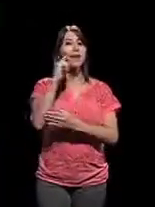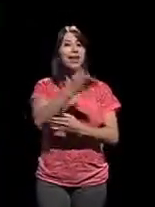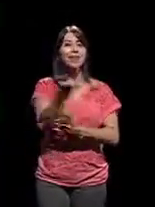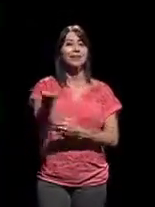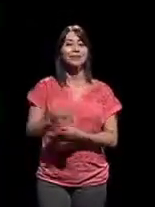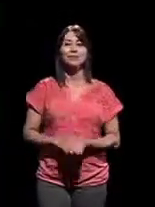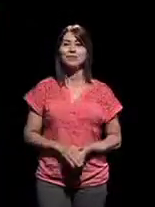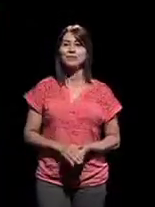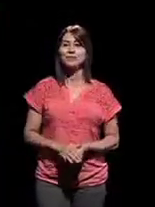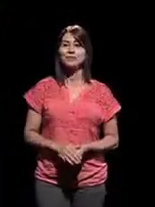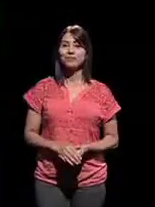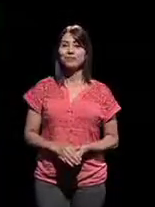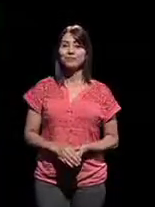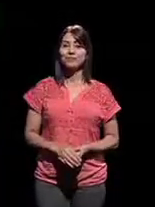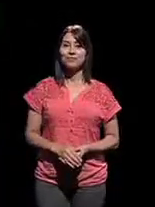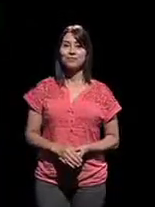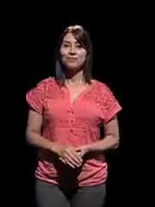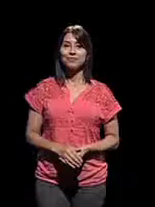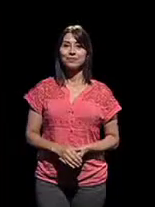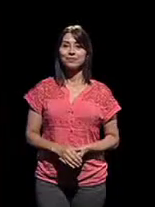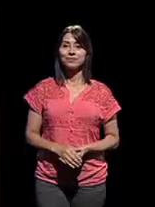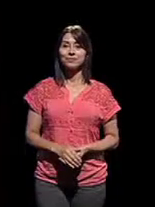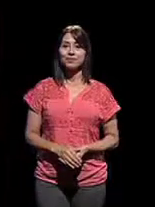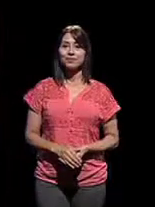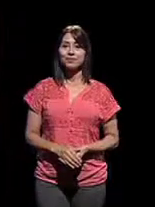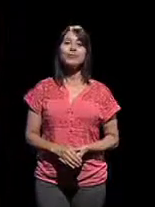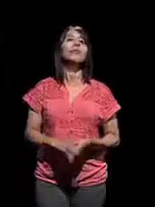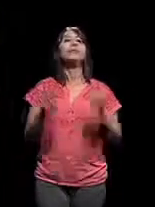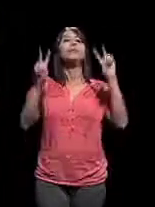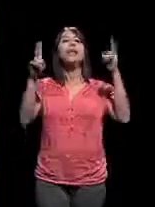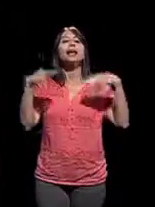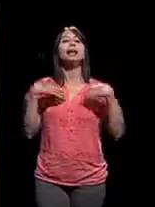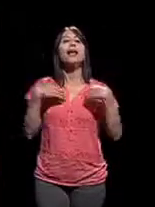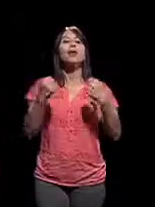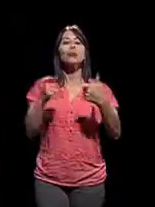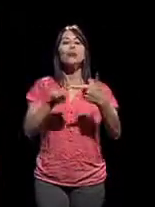Partido Acción Ciudadana en estos temas. De acuerdo.